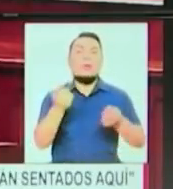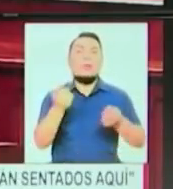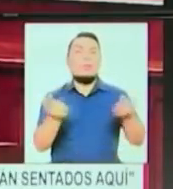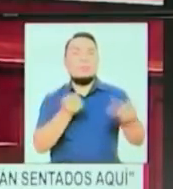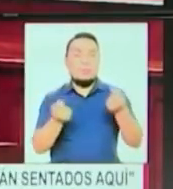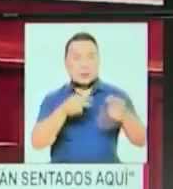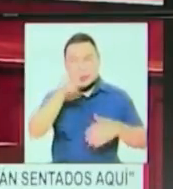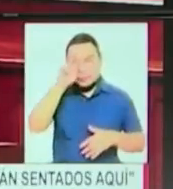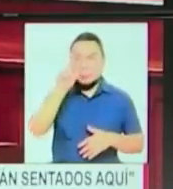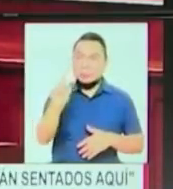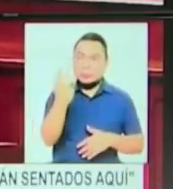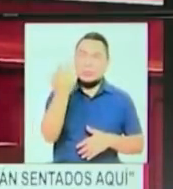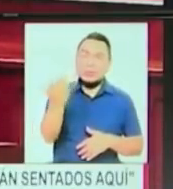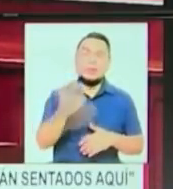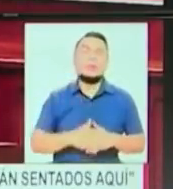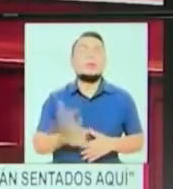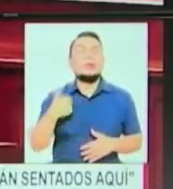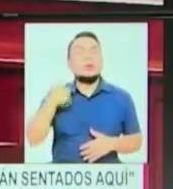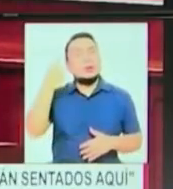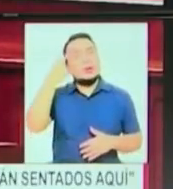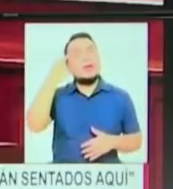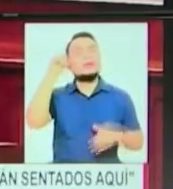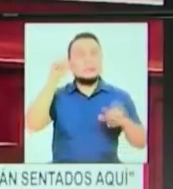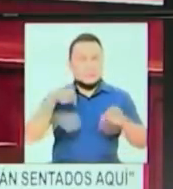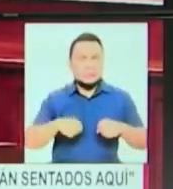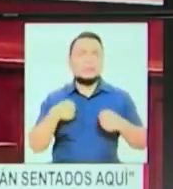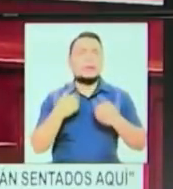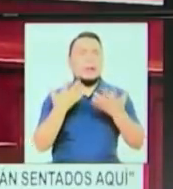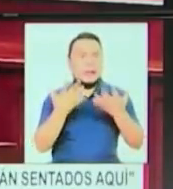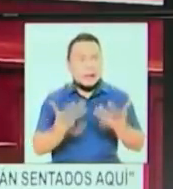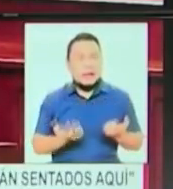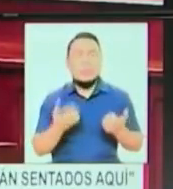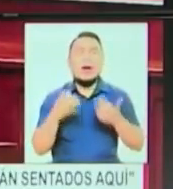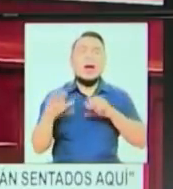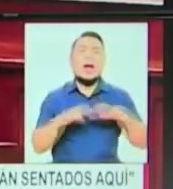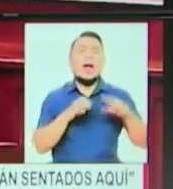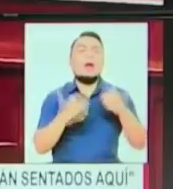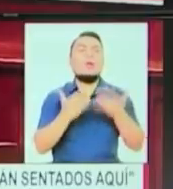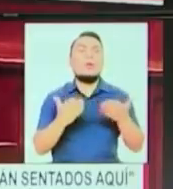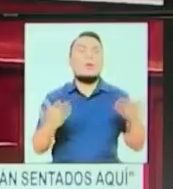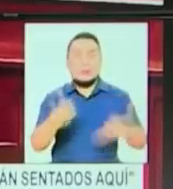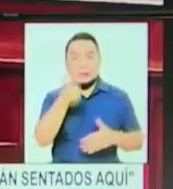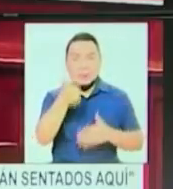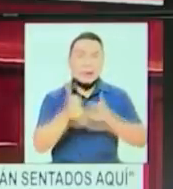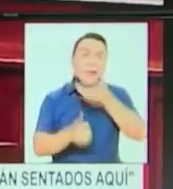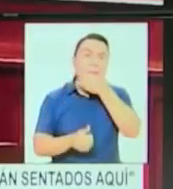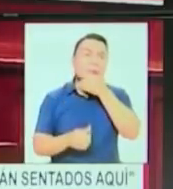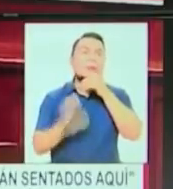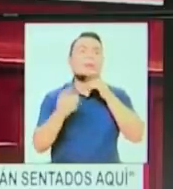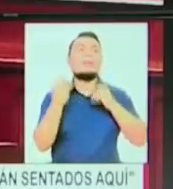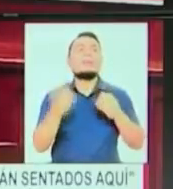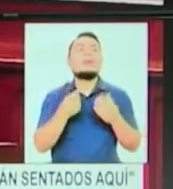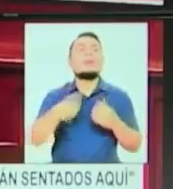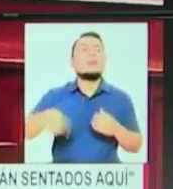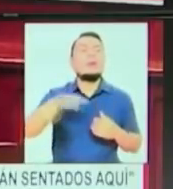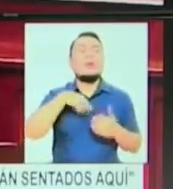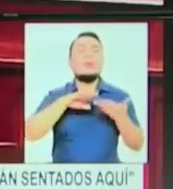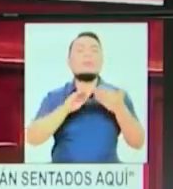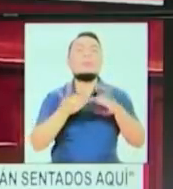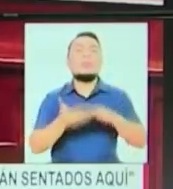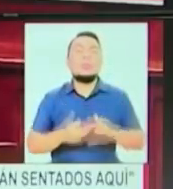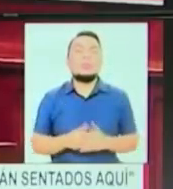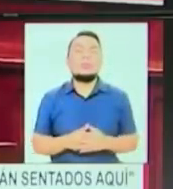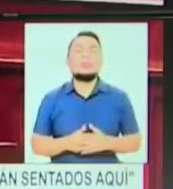hace una farmacia fabulosa, le dice, te voy a dar 1000 lotes de 1000 metros cuadrados. Esos te hacen 3 farmacias al día,